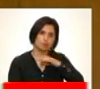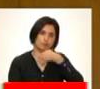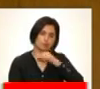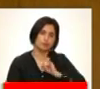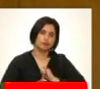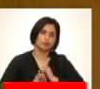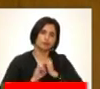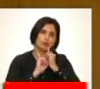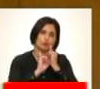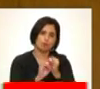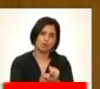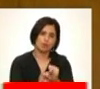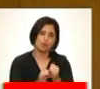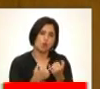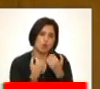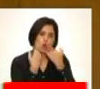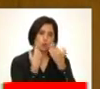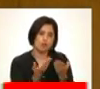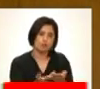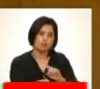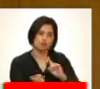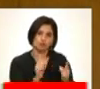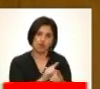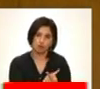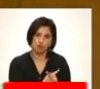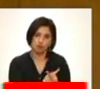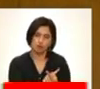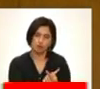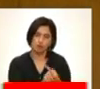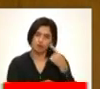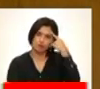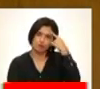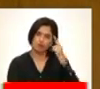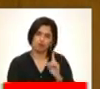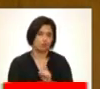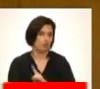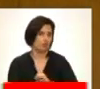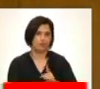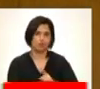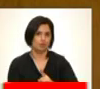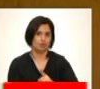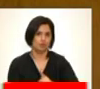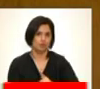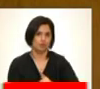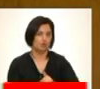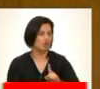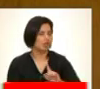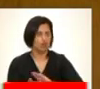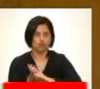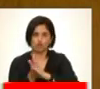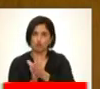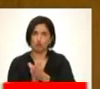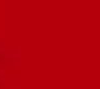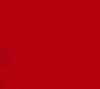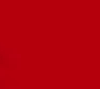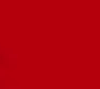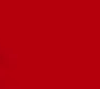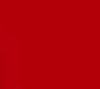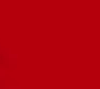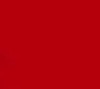de los beneficios, de los cambios que ha habido, pero no estamos restableciendo plenamente el Estado de Derecho en esos